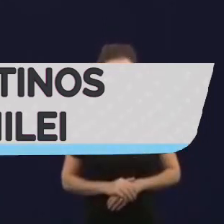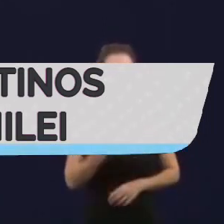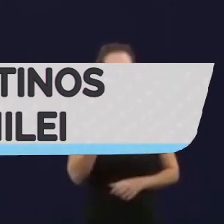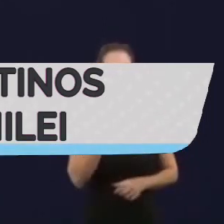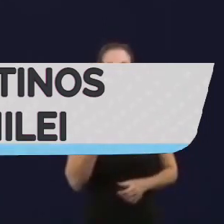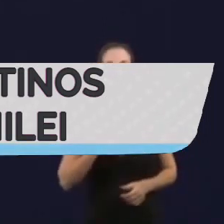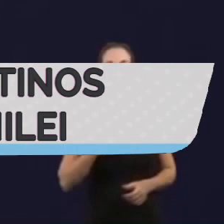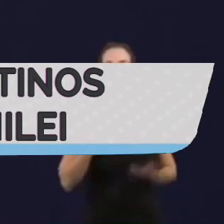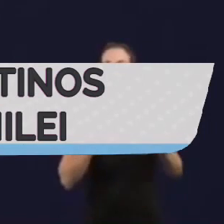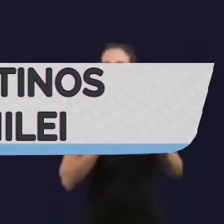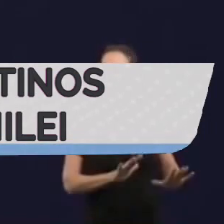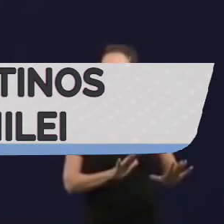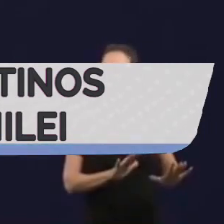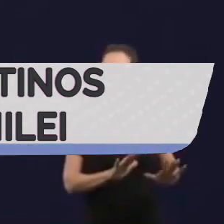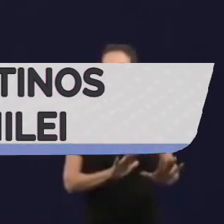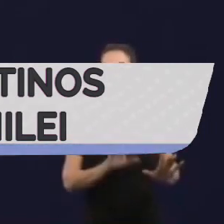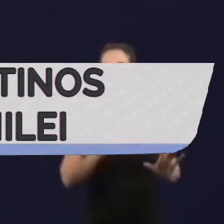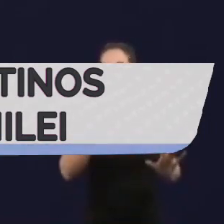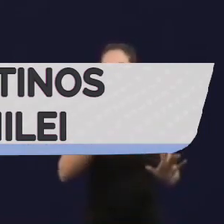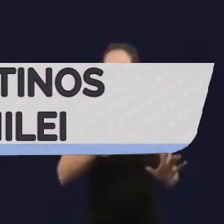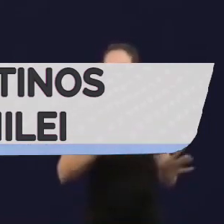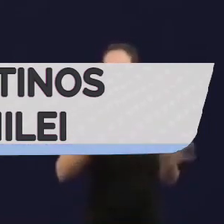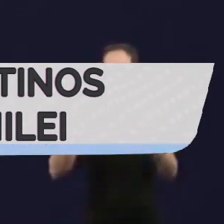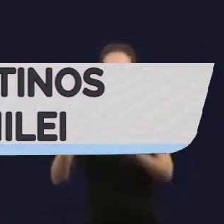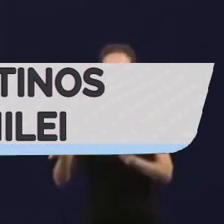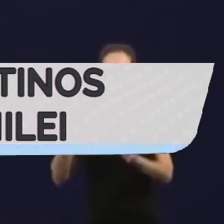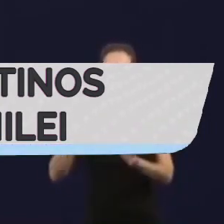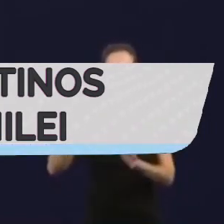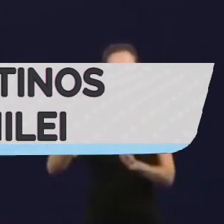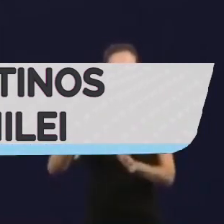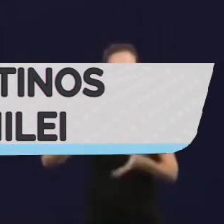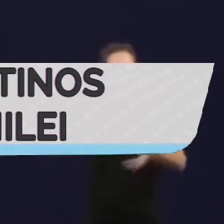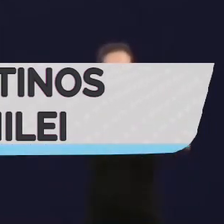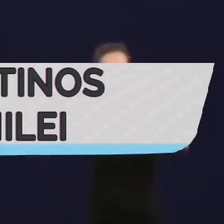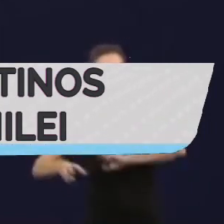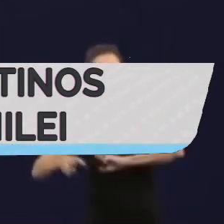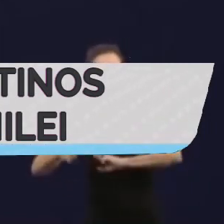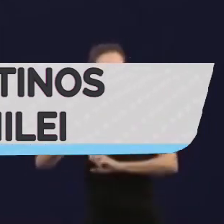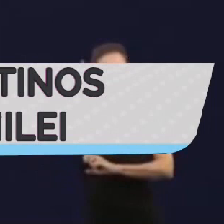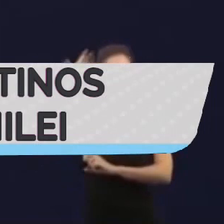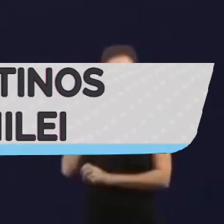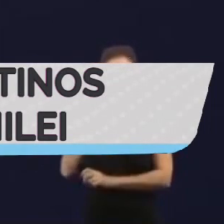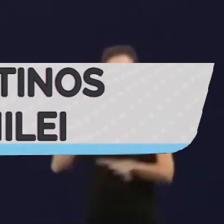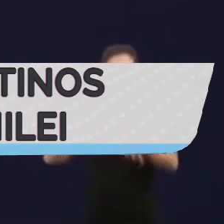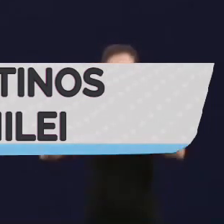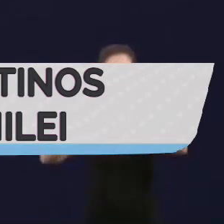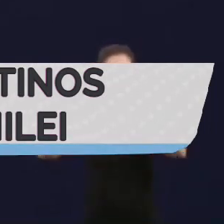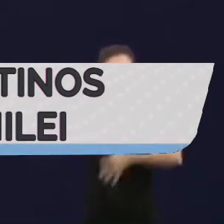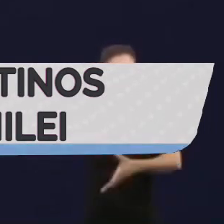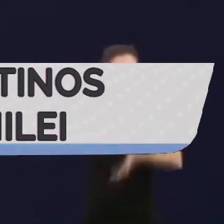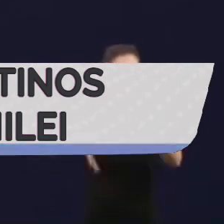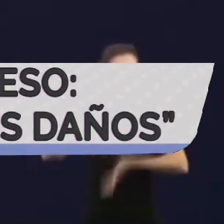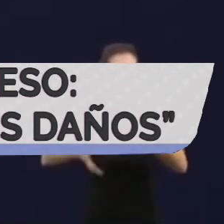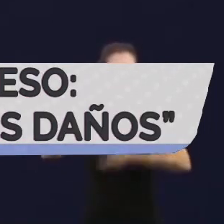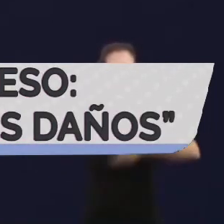una Argentina la otra Argentina que vimos Ayer fue la Argentina salvaje absolutamente Salvaje la de las